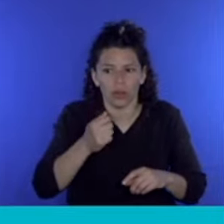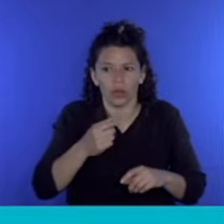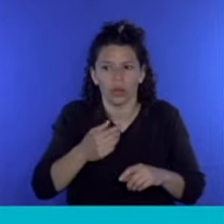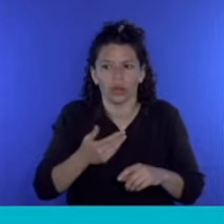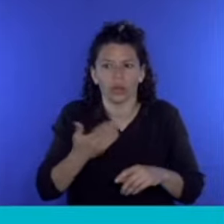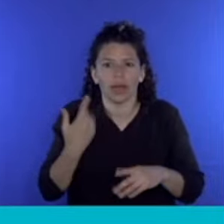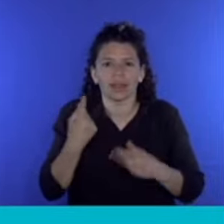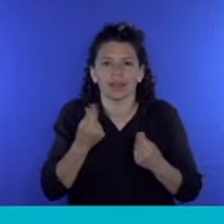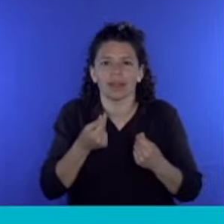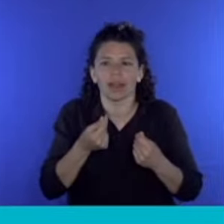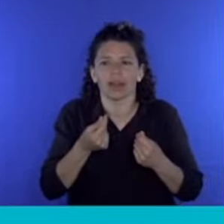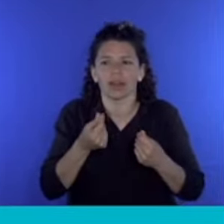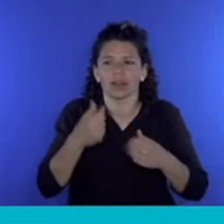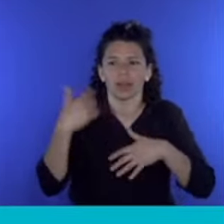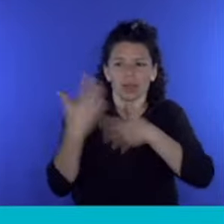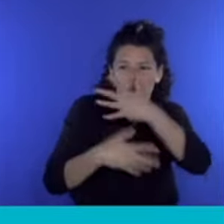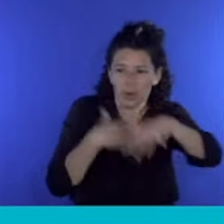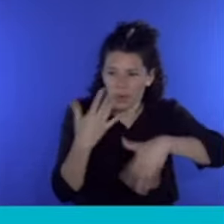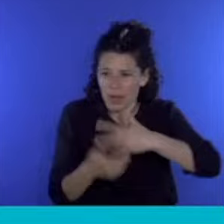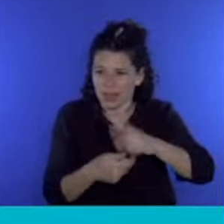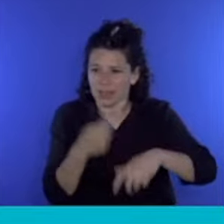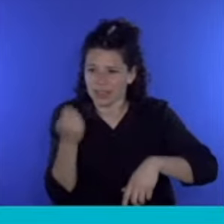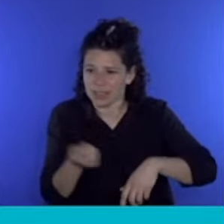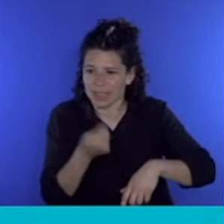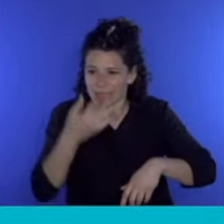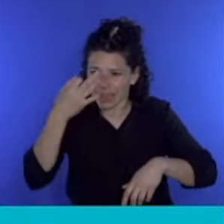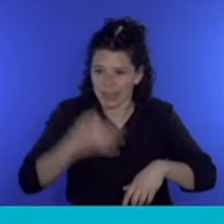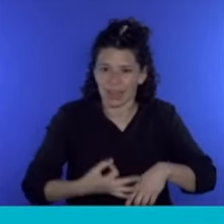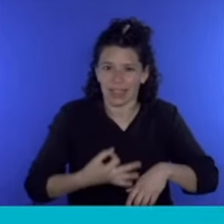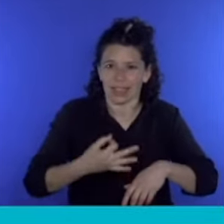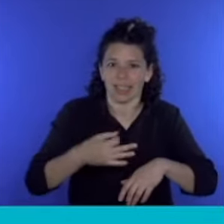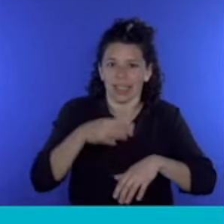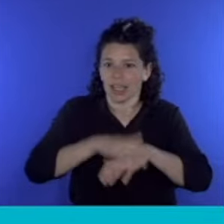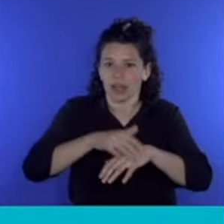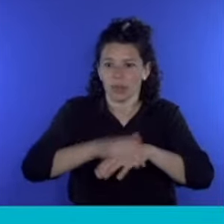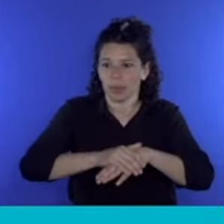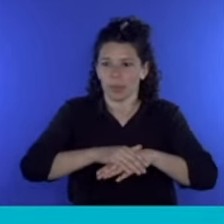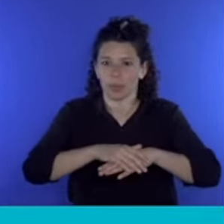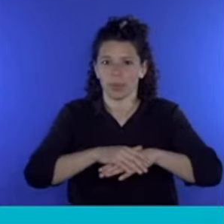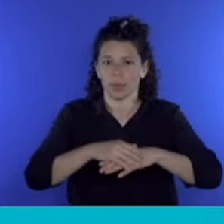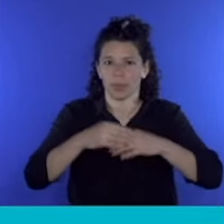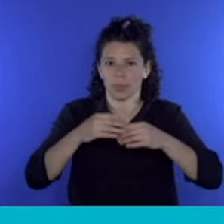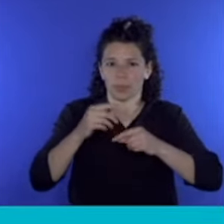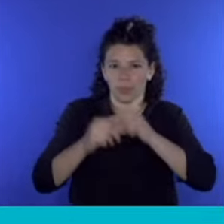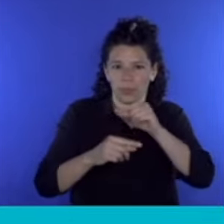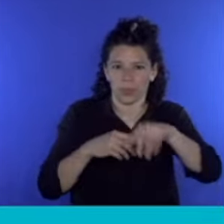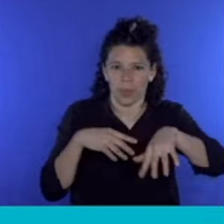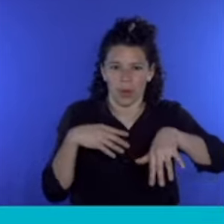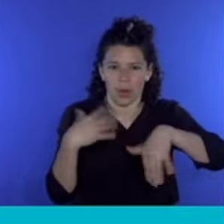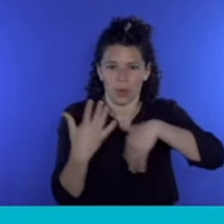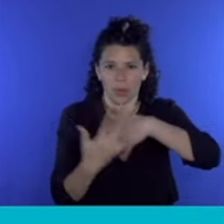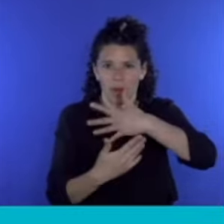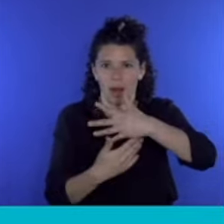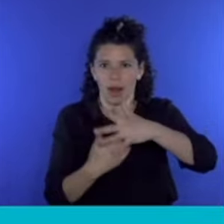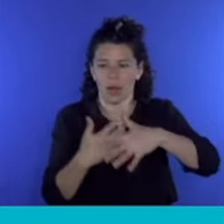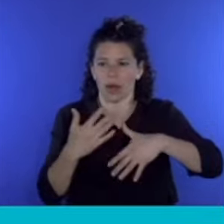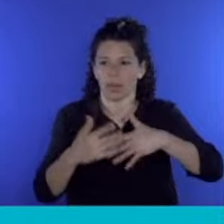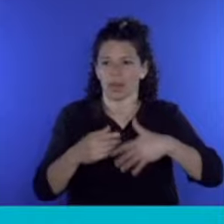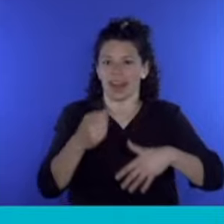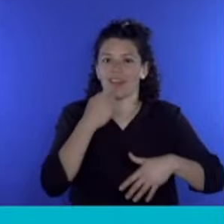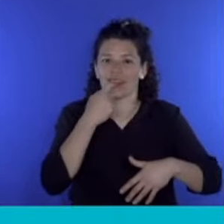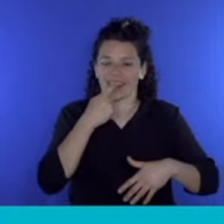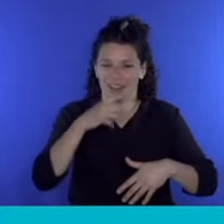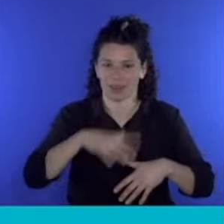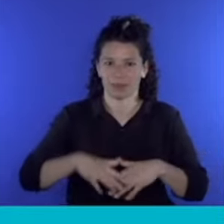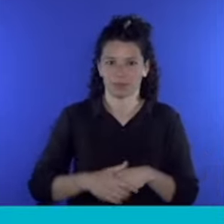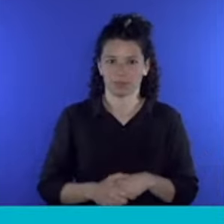lo que es la burocracia sindical, ahí describe bien cómo se fue burocratizando la Unión Obrera Metalúrgica, y el Barba como delegado de